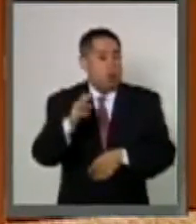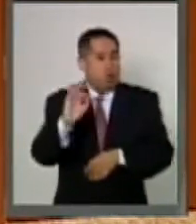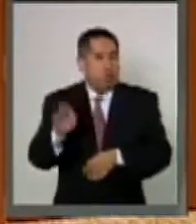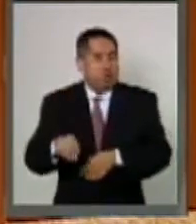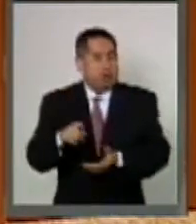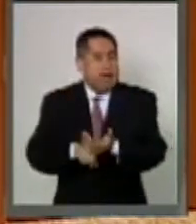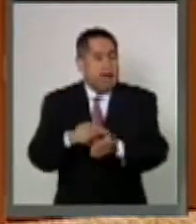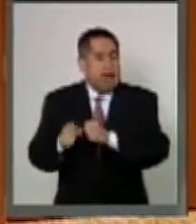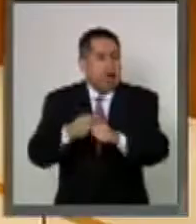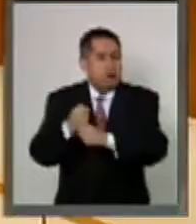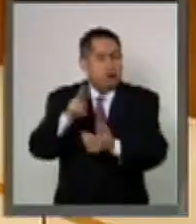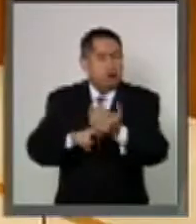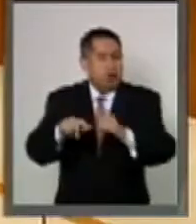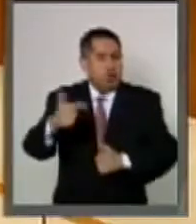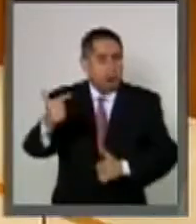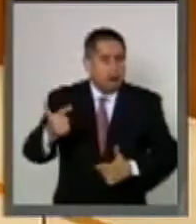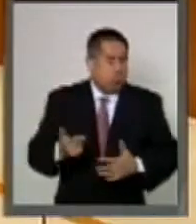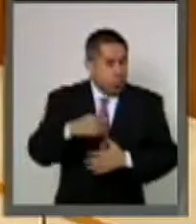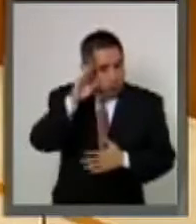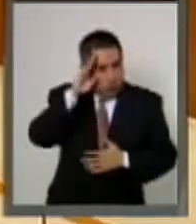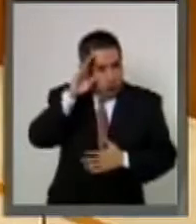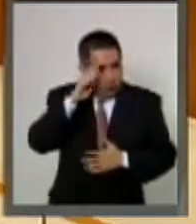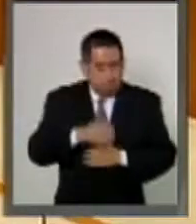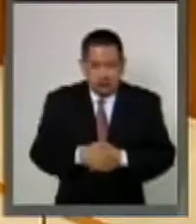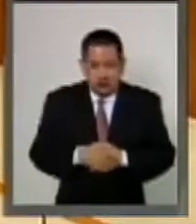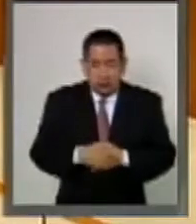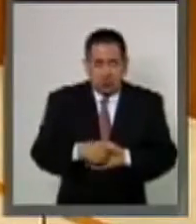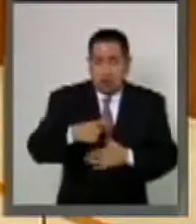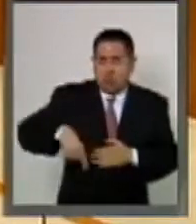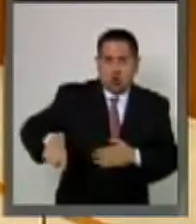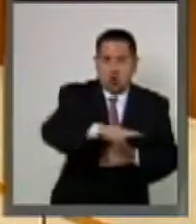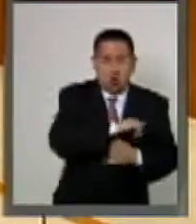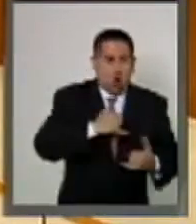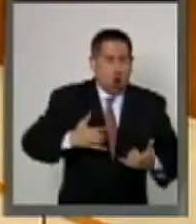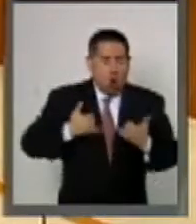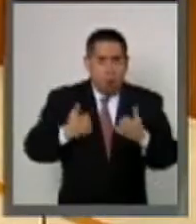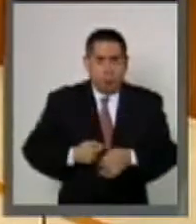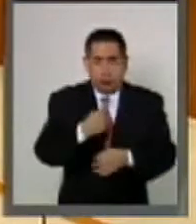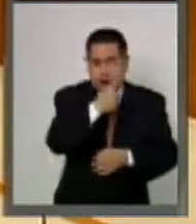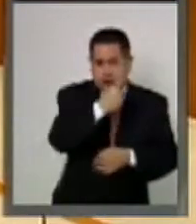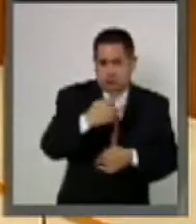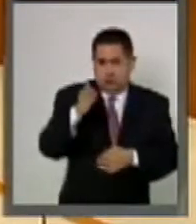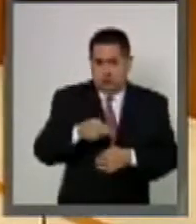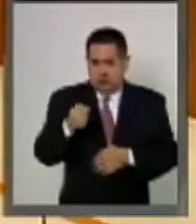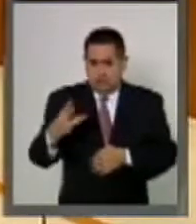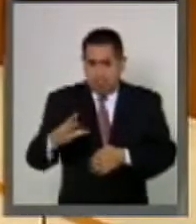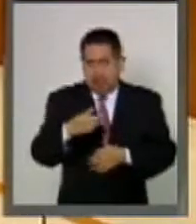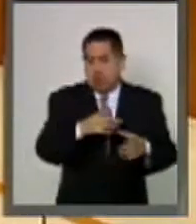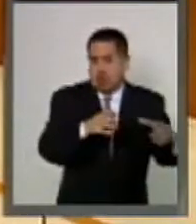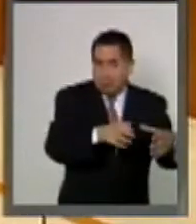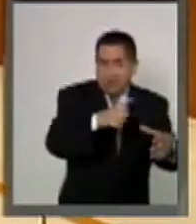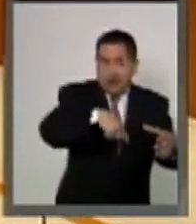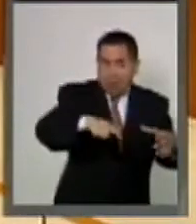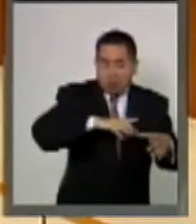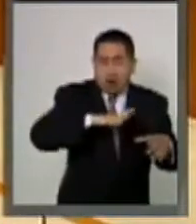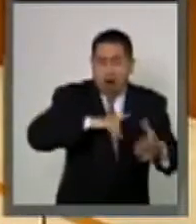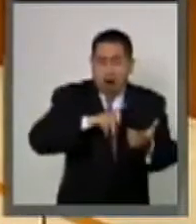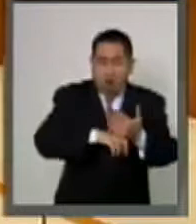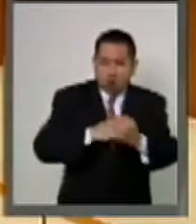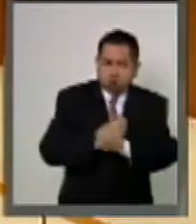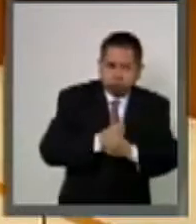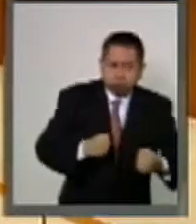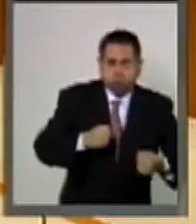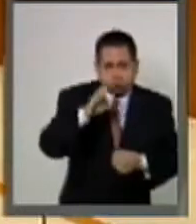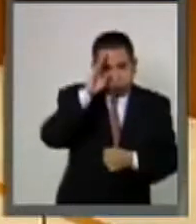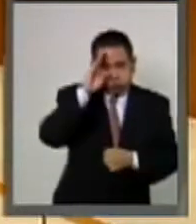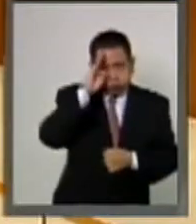34.4% en el 2012. Un tercio de los jóvenes mexicanos también padecen obesidad y sobrepeso, y